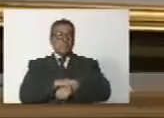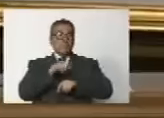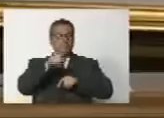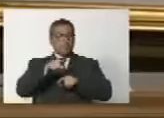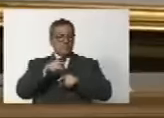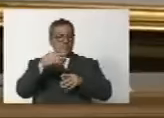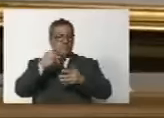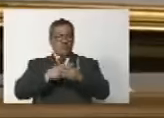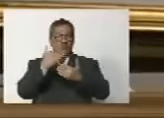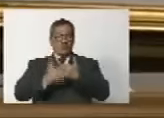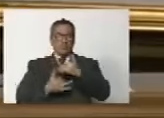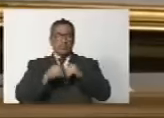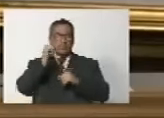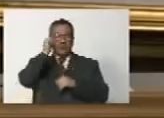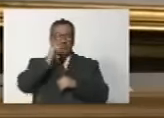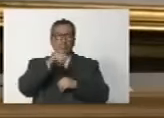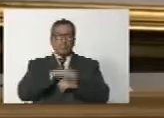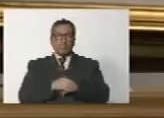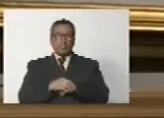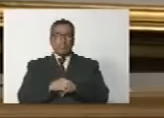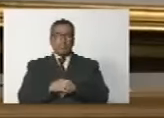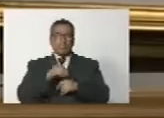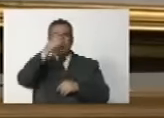Esos proyectos,